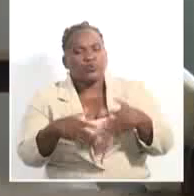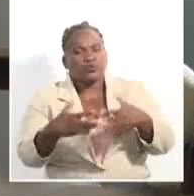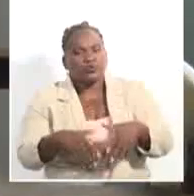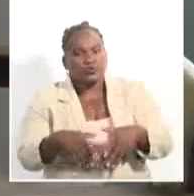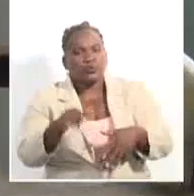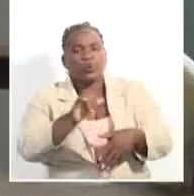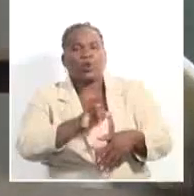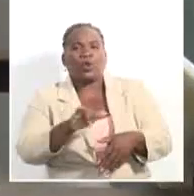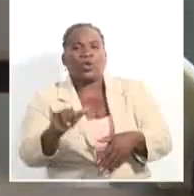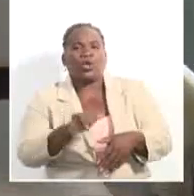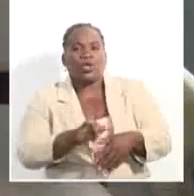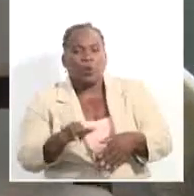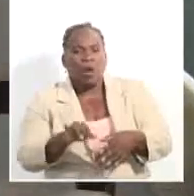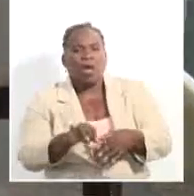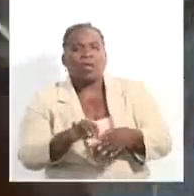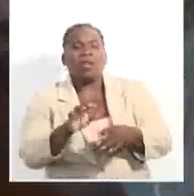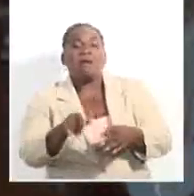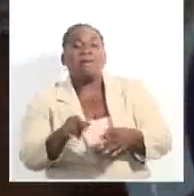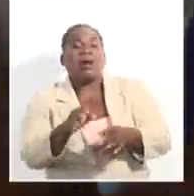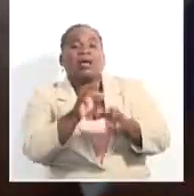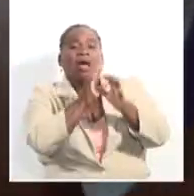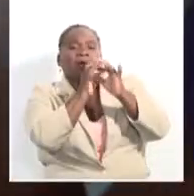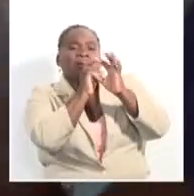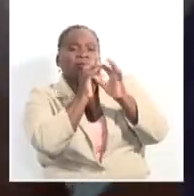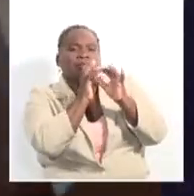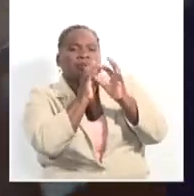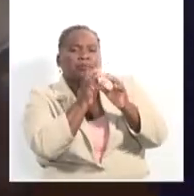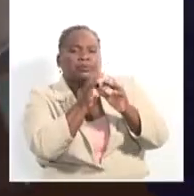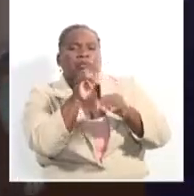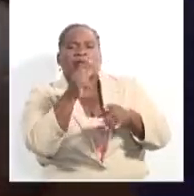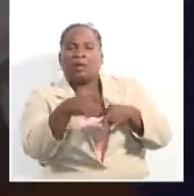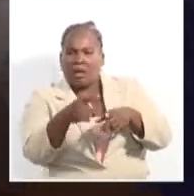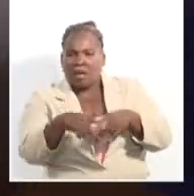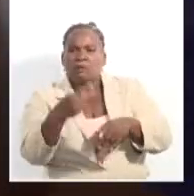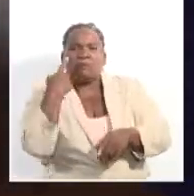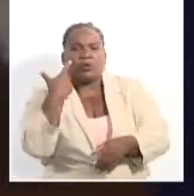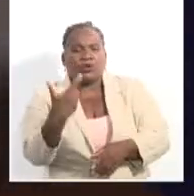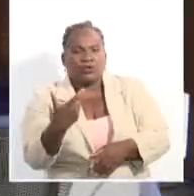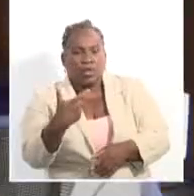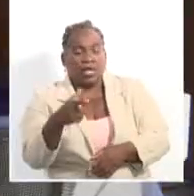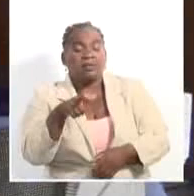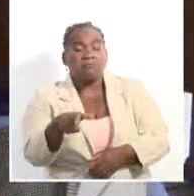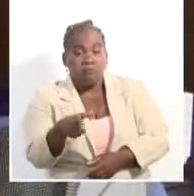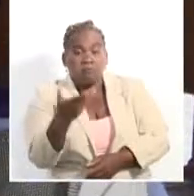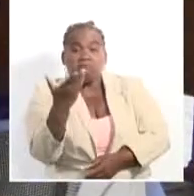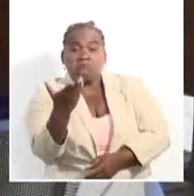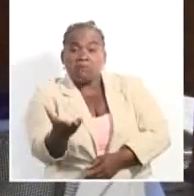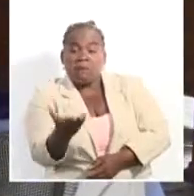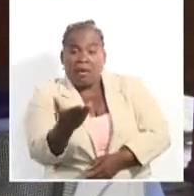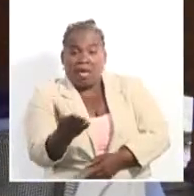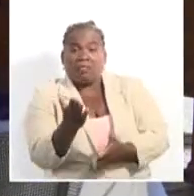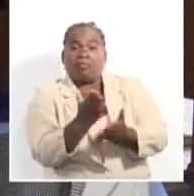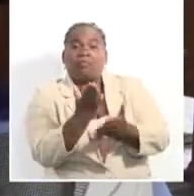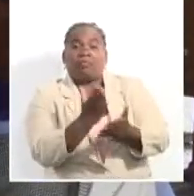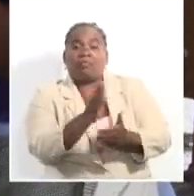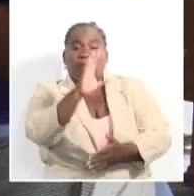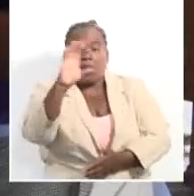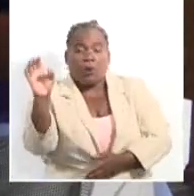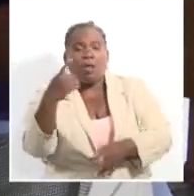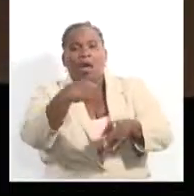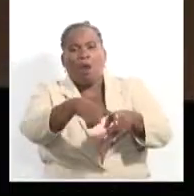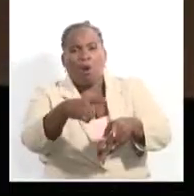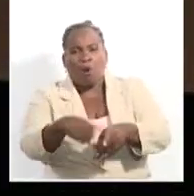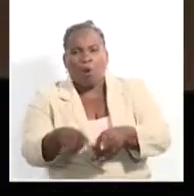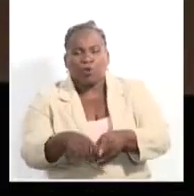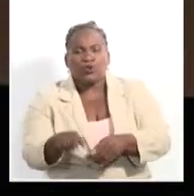de las cañas para instrumentos de viento metal, a partir de la demanda que tiene la pieza en las escuelas de arte y de otros instrumentos de percusión como